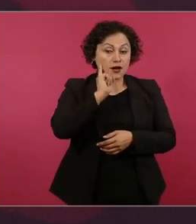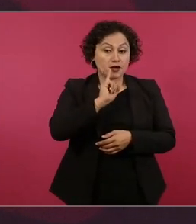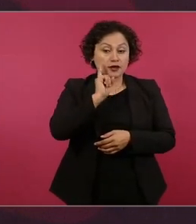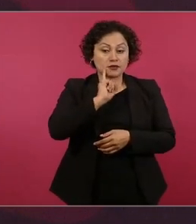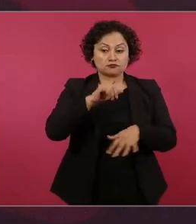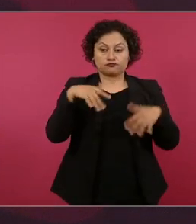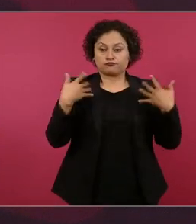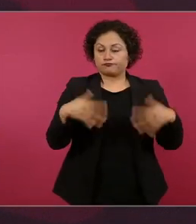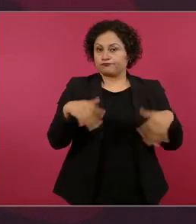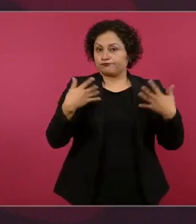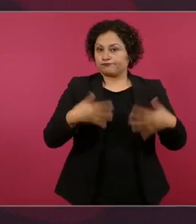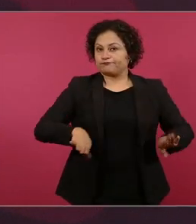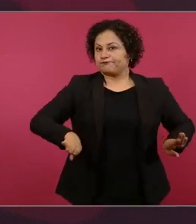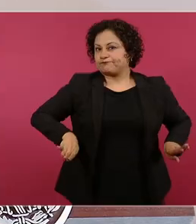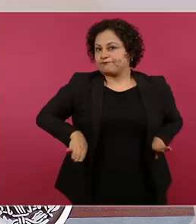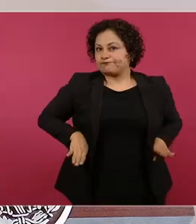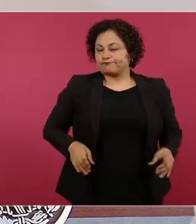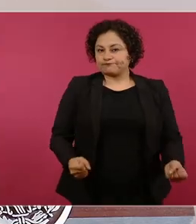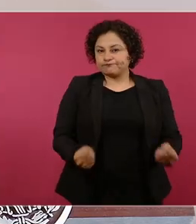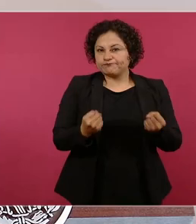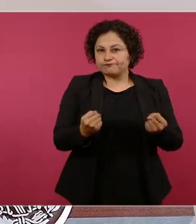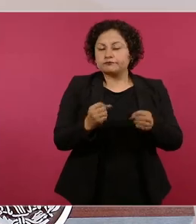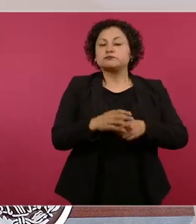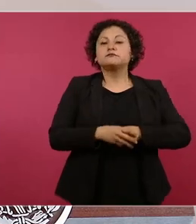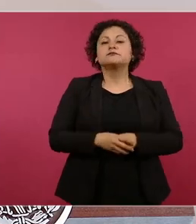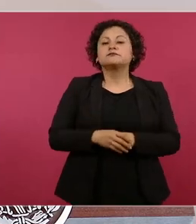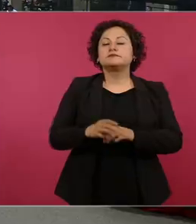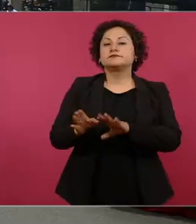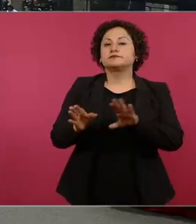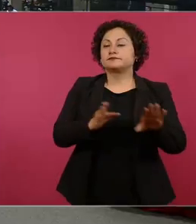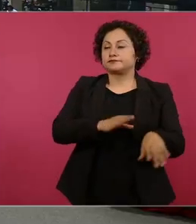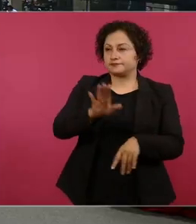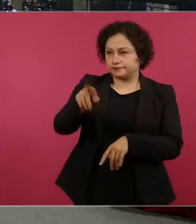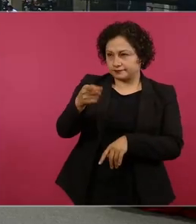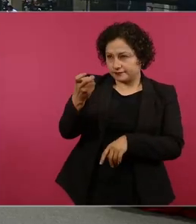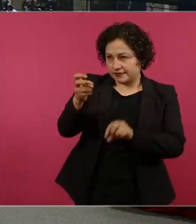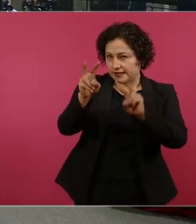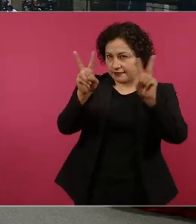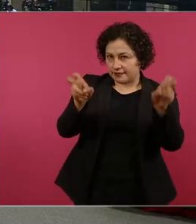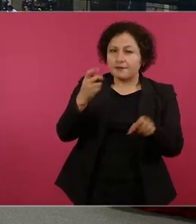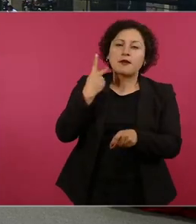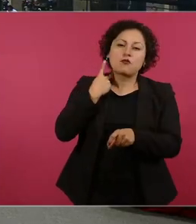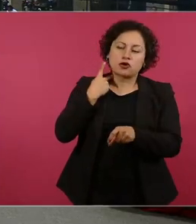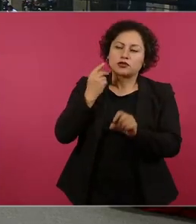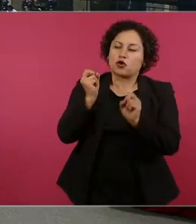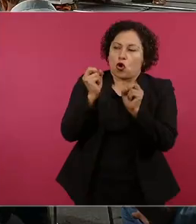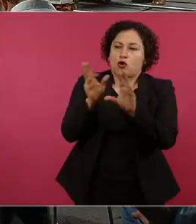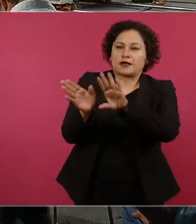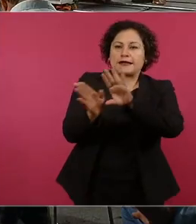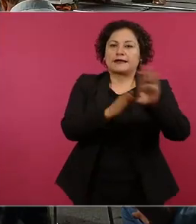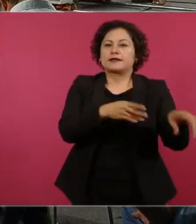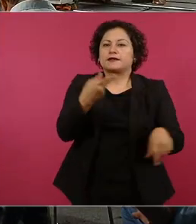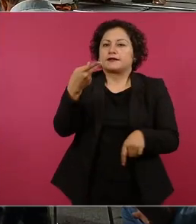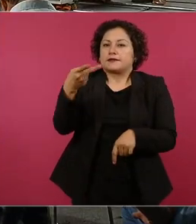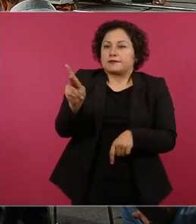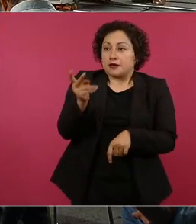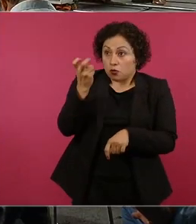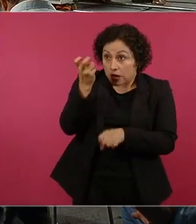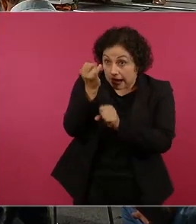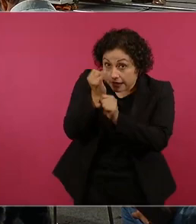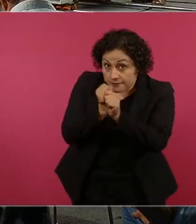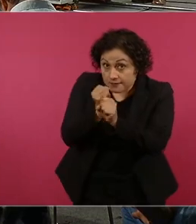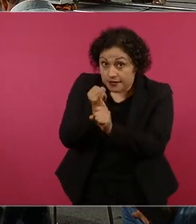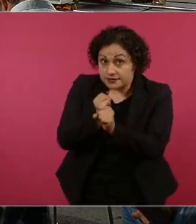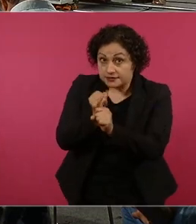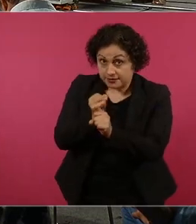carácter con plomo Más allá del tema político presidente se va a investigar el tema Sí pero